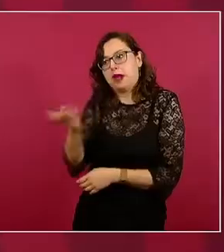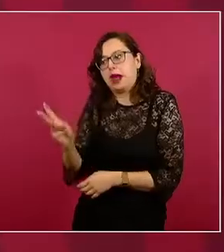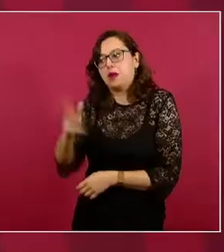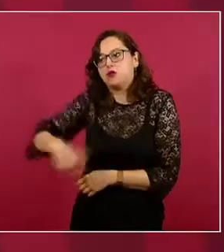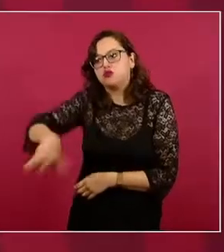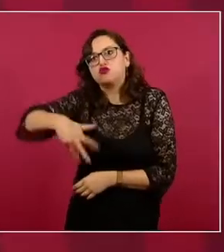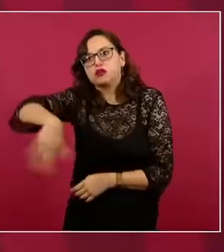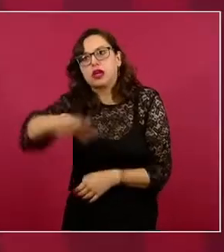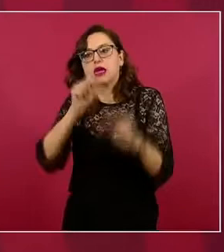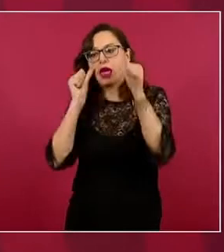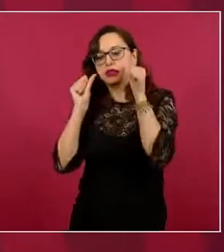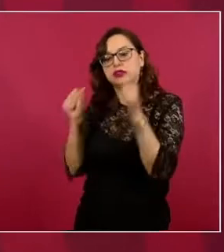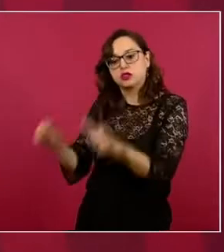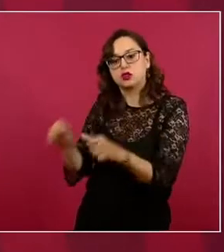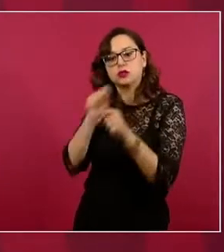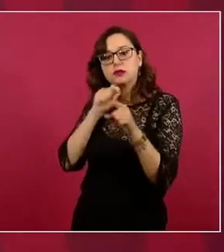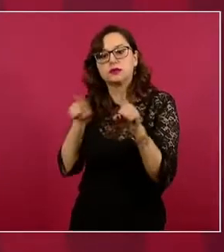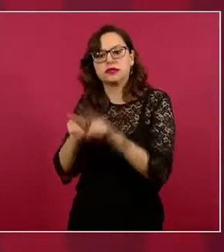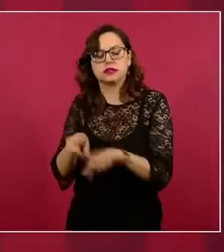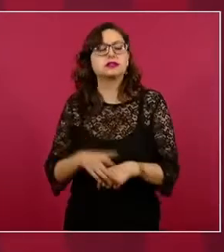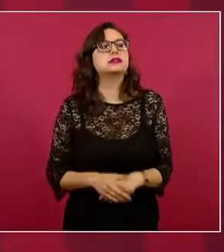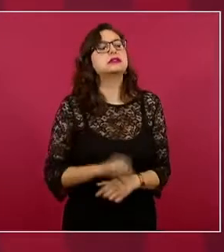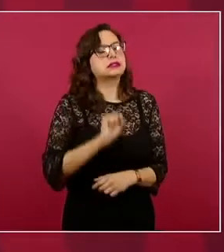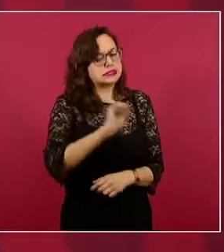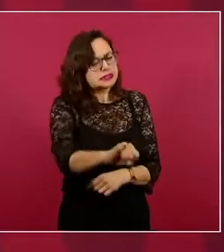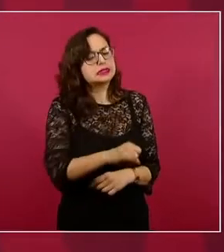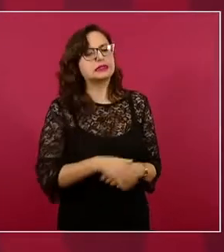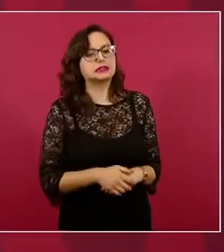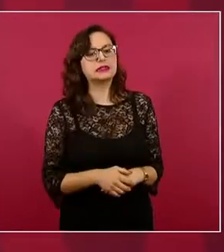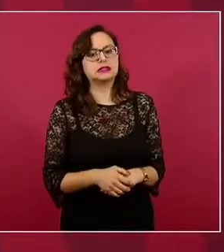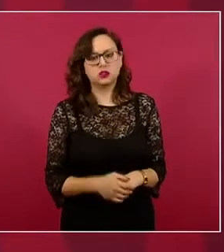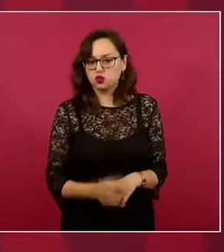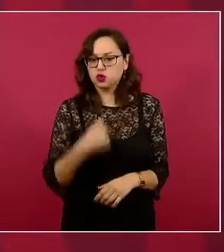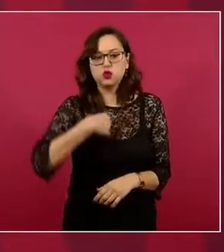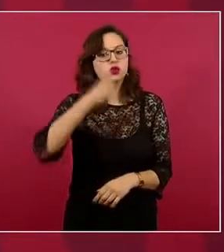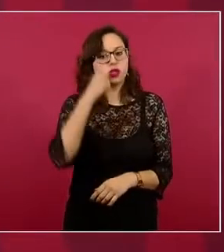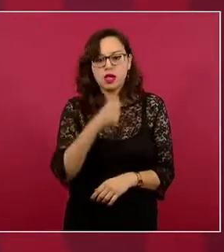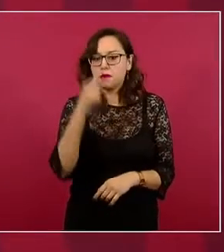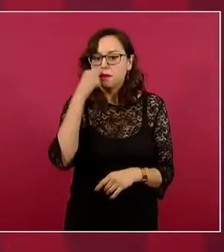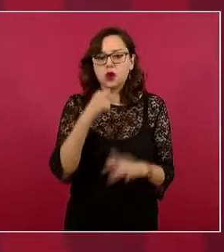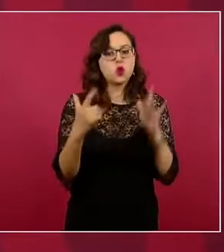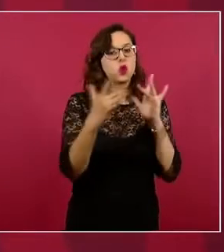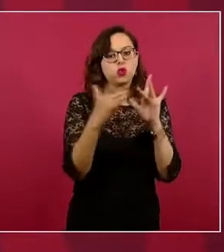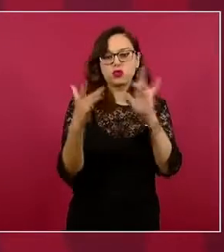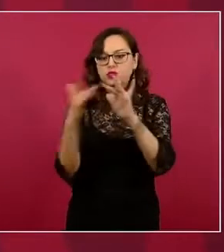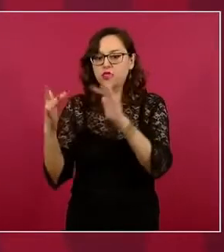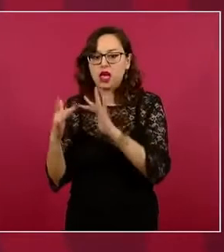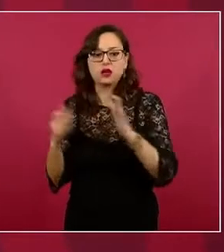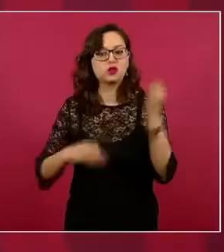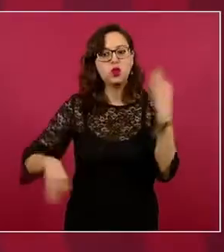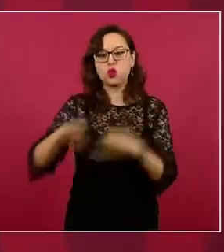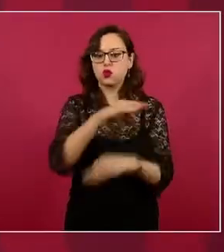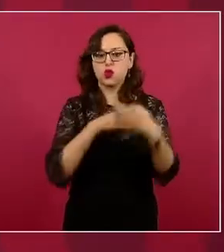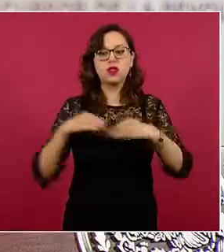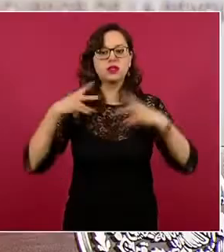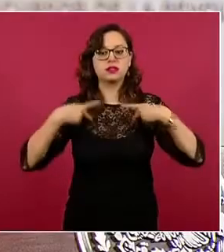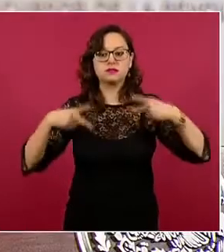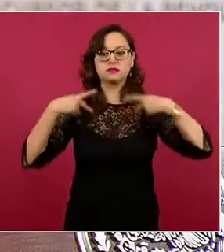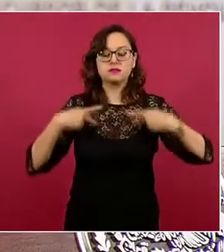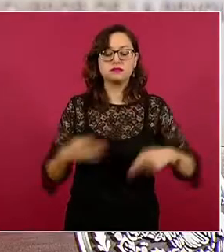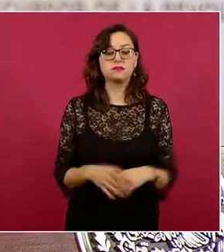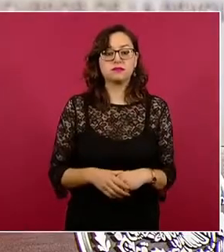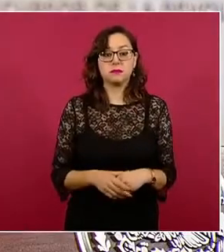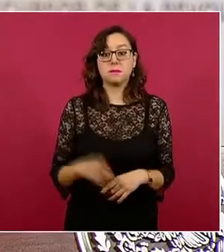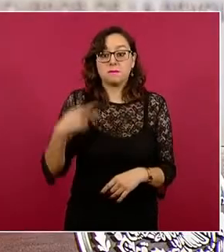vez que puedo, y tengo comunicación con la gente, con todo el pueblo. Pero no